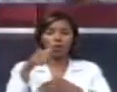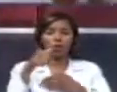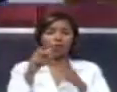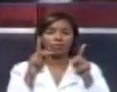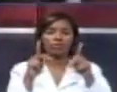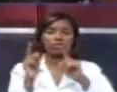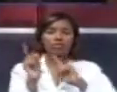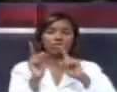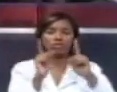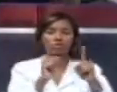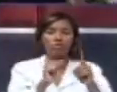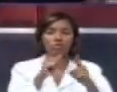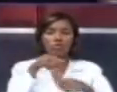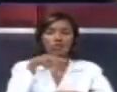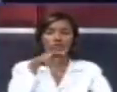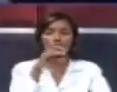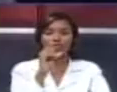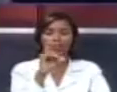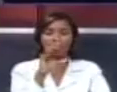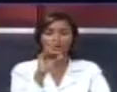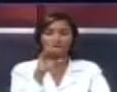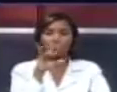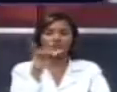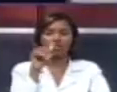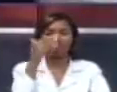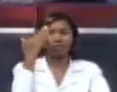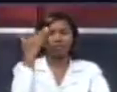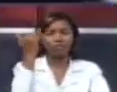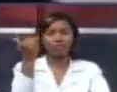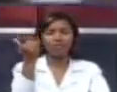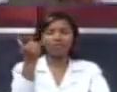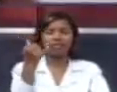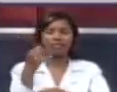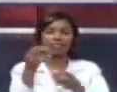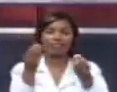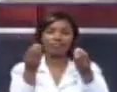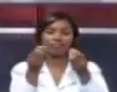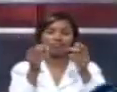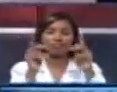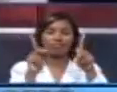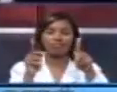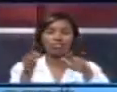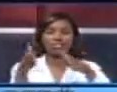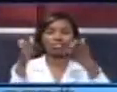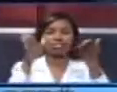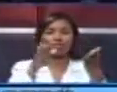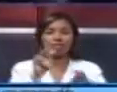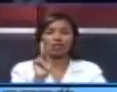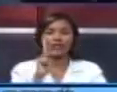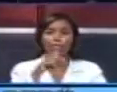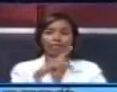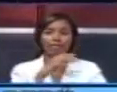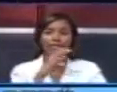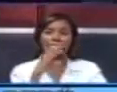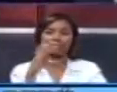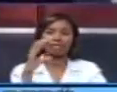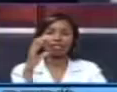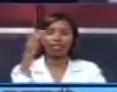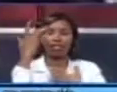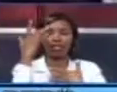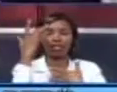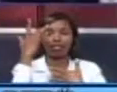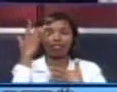en la Procuraduría General de la Nación por muertes producto de la bacteria KPC que se encuentra todavía en